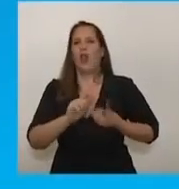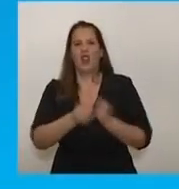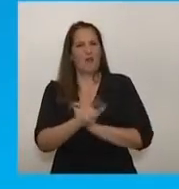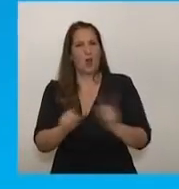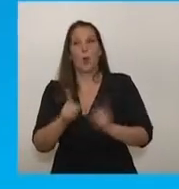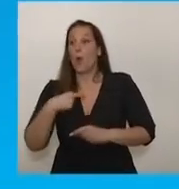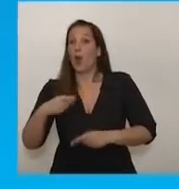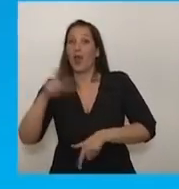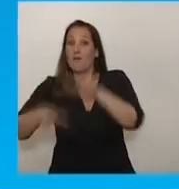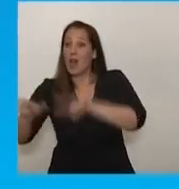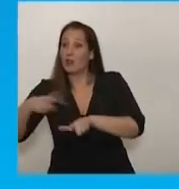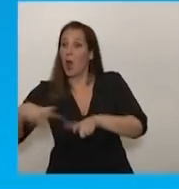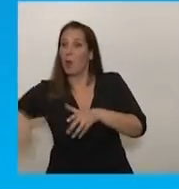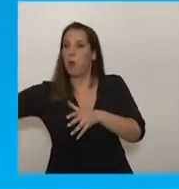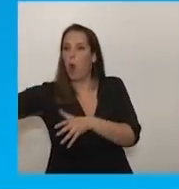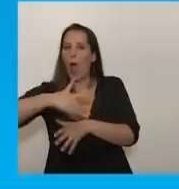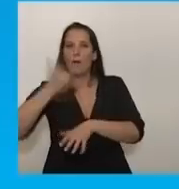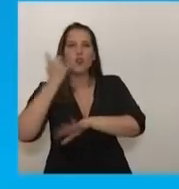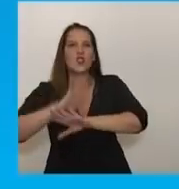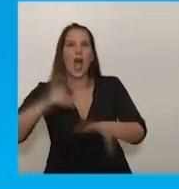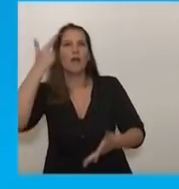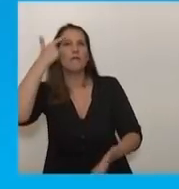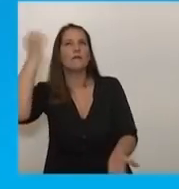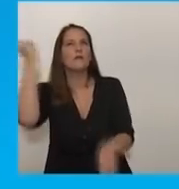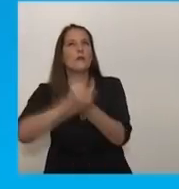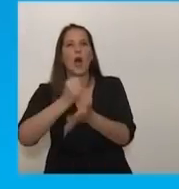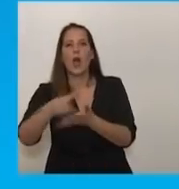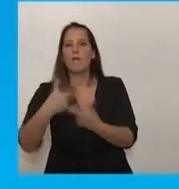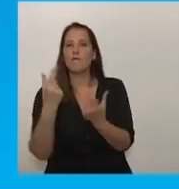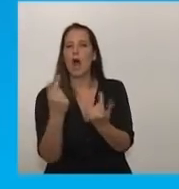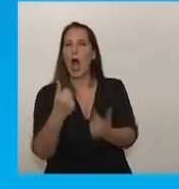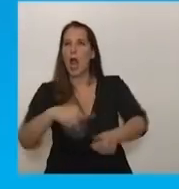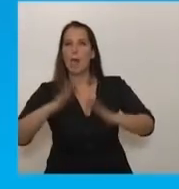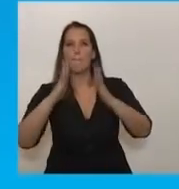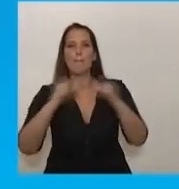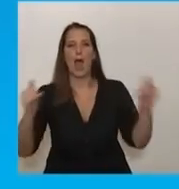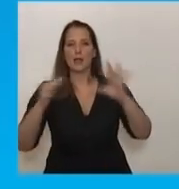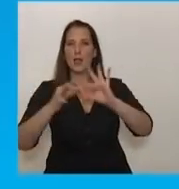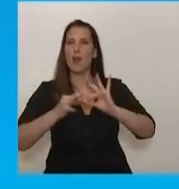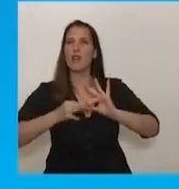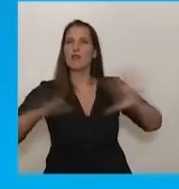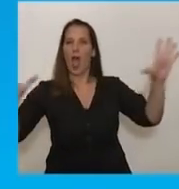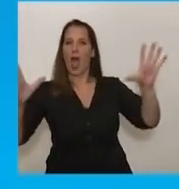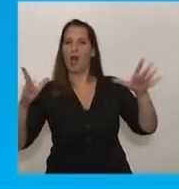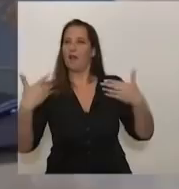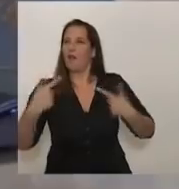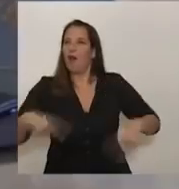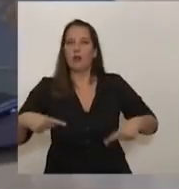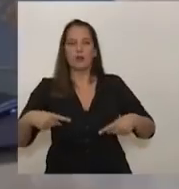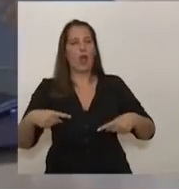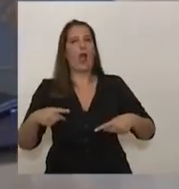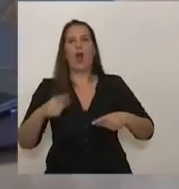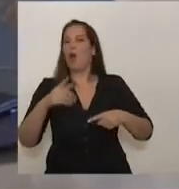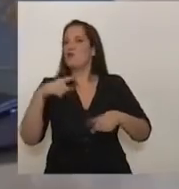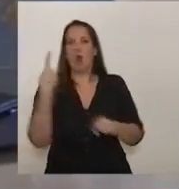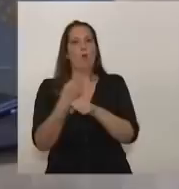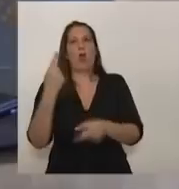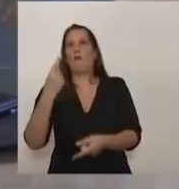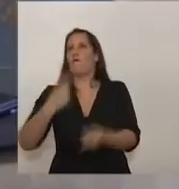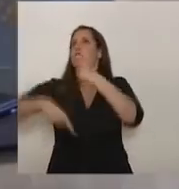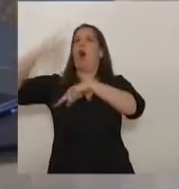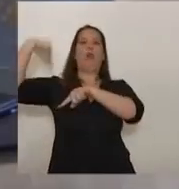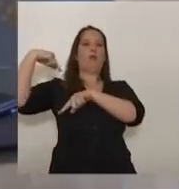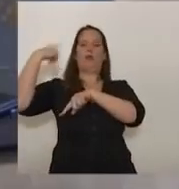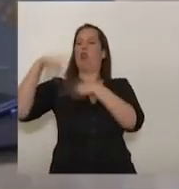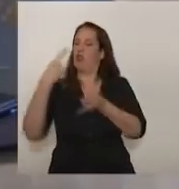vivir a partir de ciertos valores, como la verdad, la libertad, la paz, no hay vuelta atrás. No es cierto que debamos